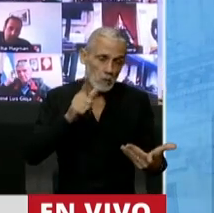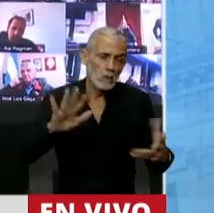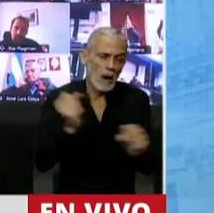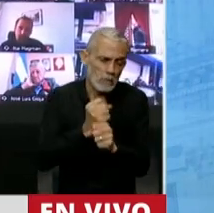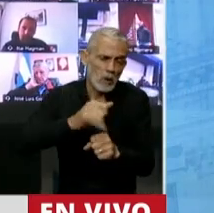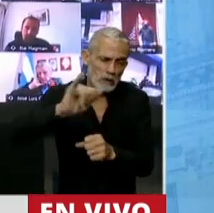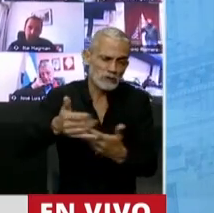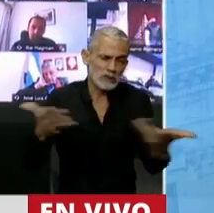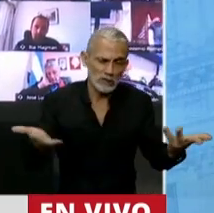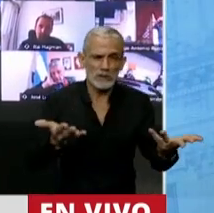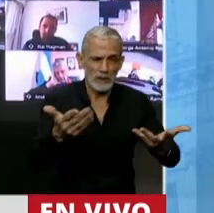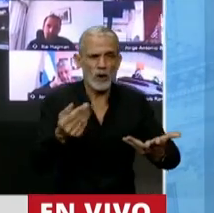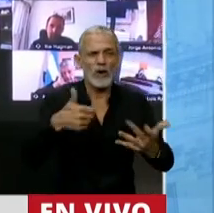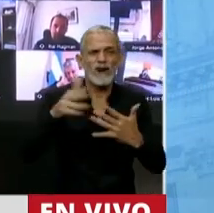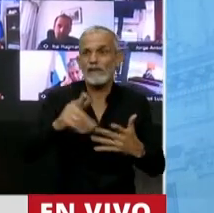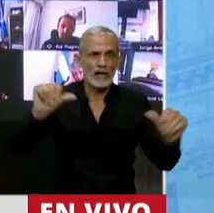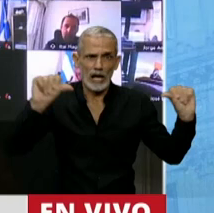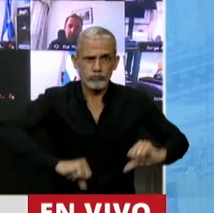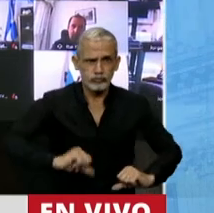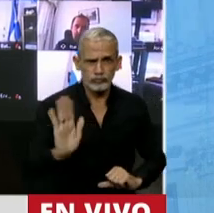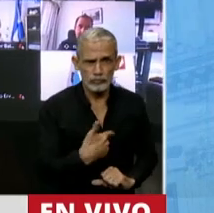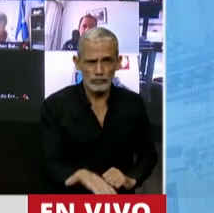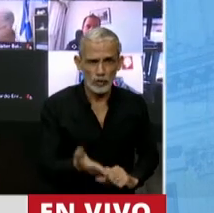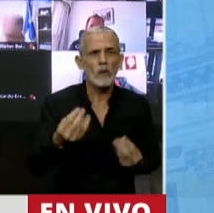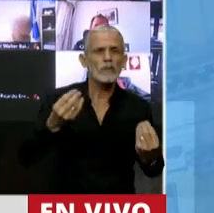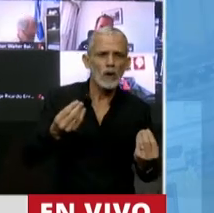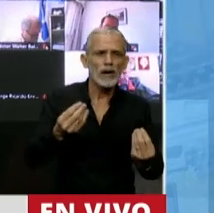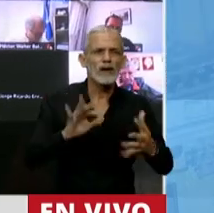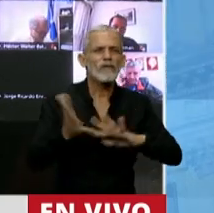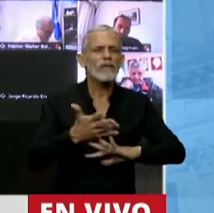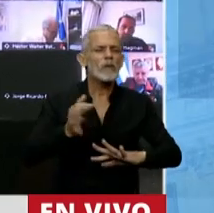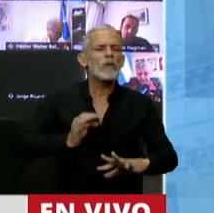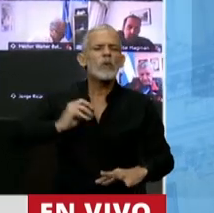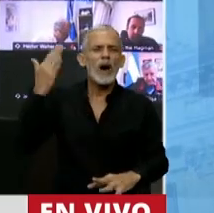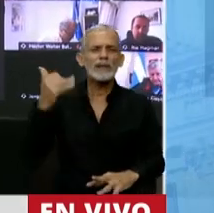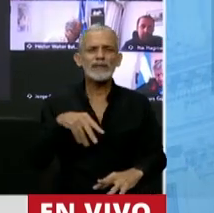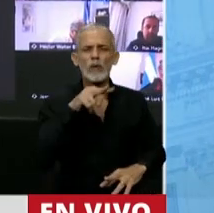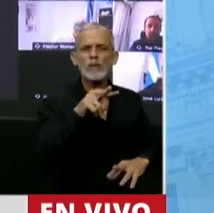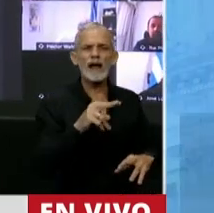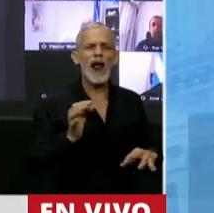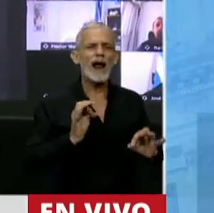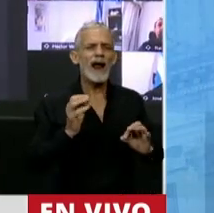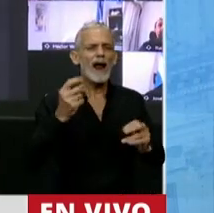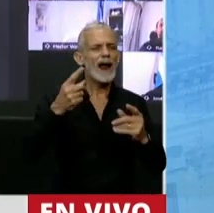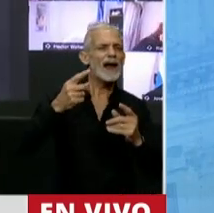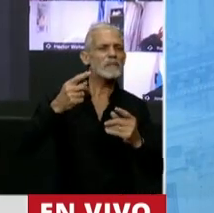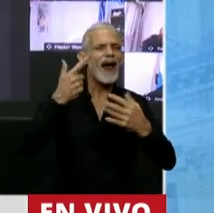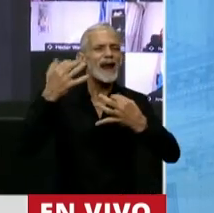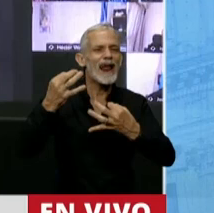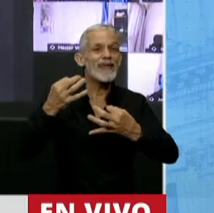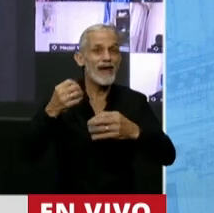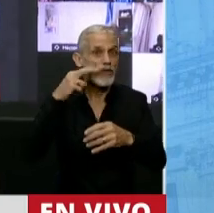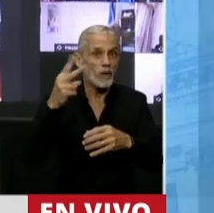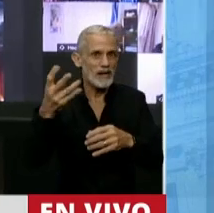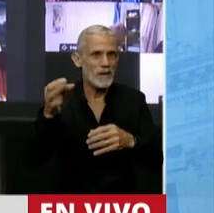obviamente, porque tienen los números aparentemente, pero va a ser producto de una visión vetusta, fruto de mirar la realidad 2020 con los anteojos de